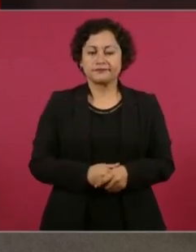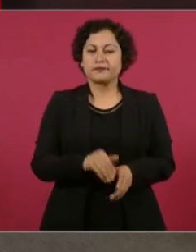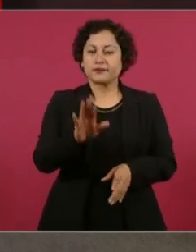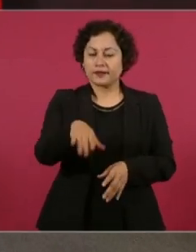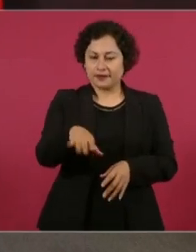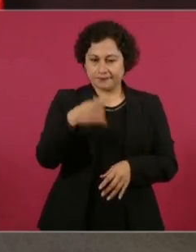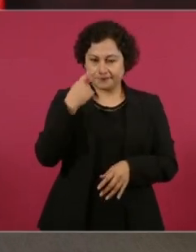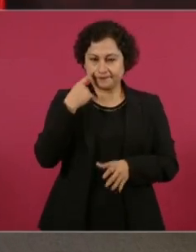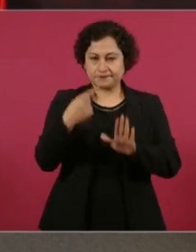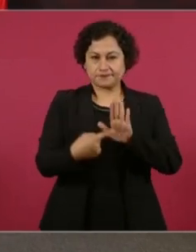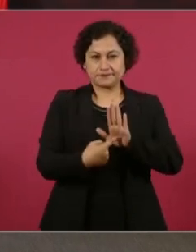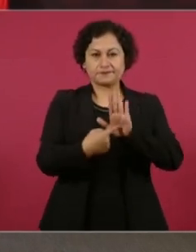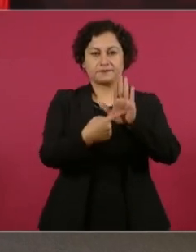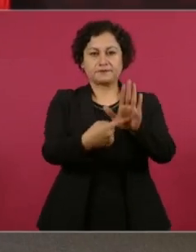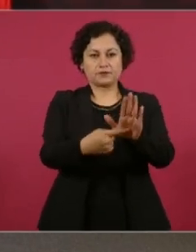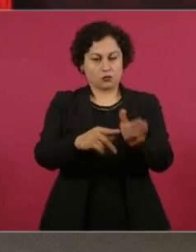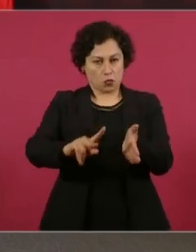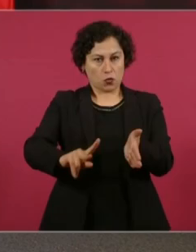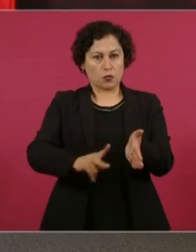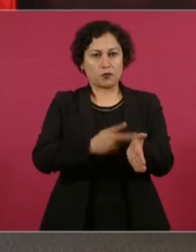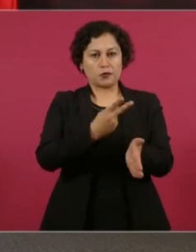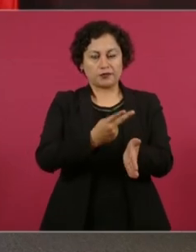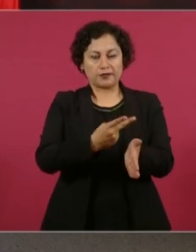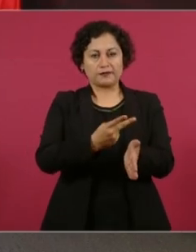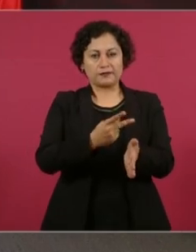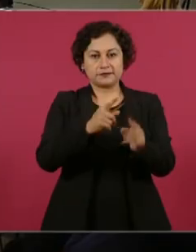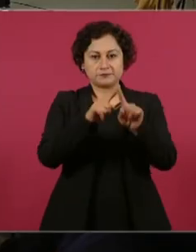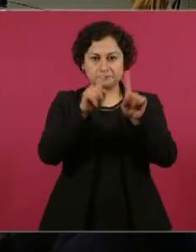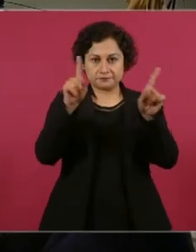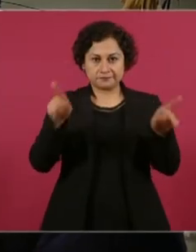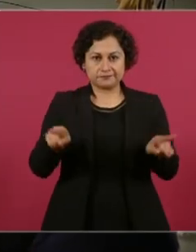de 3-1?